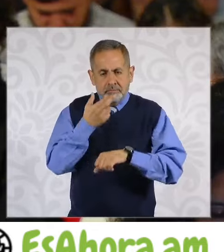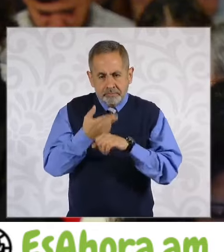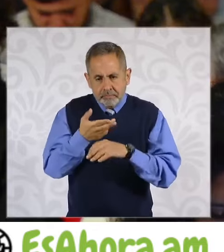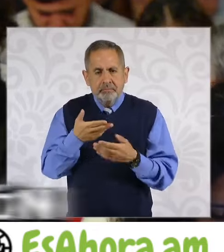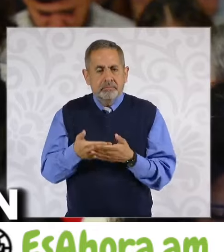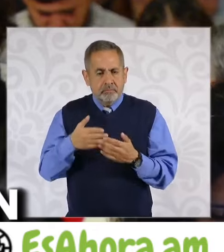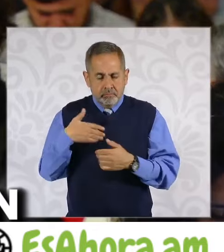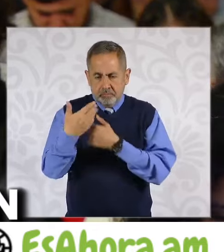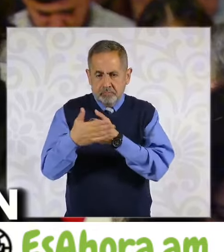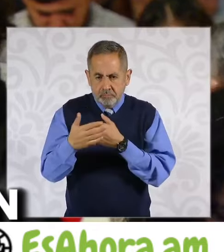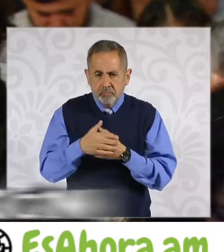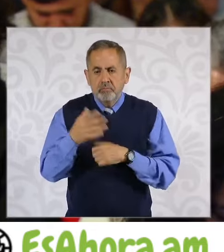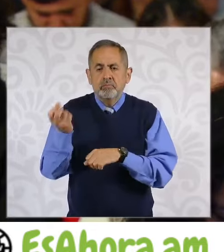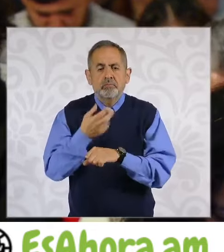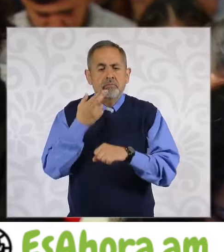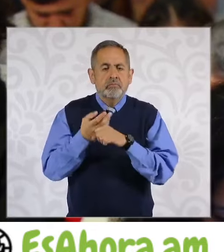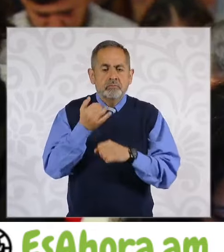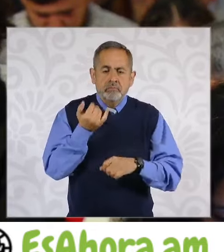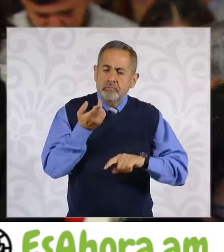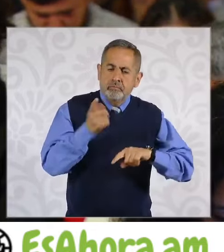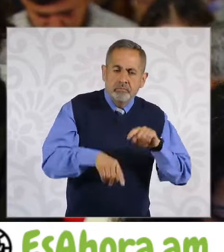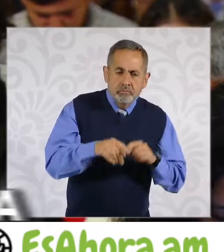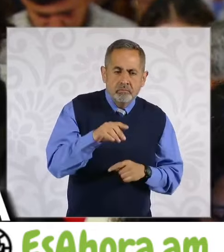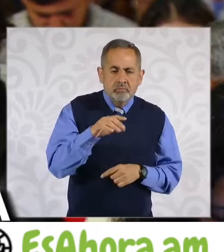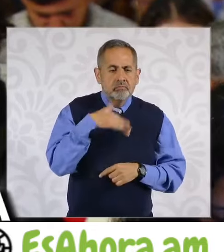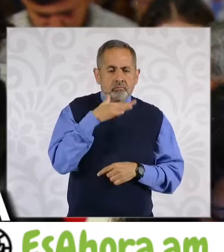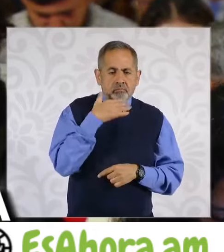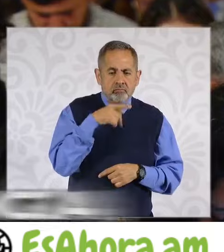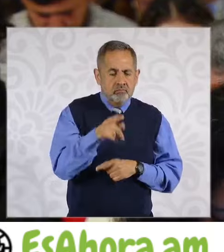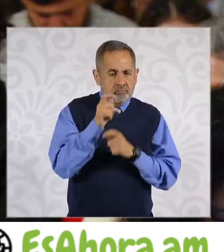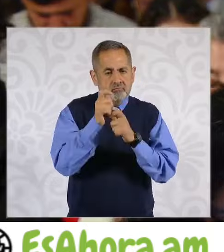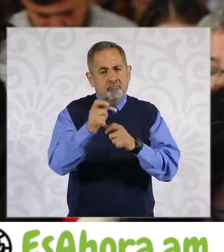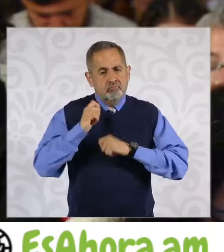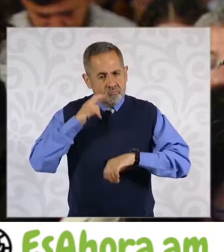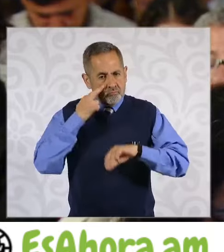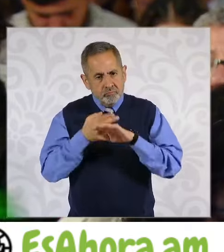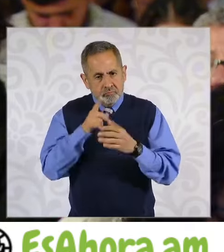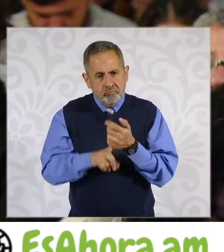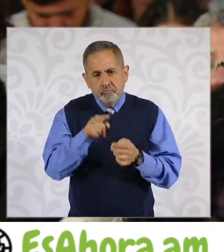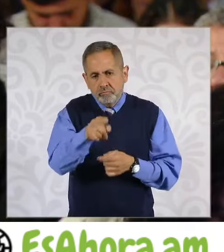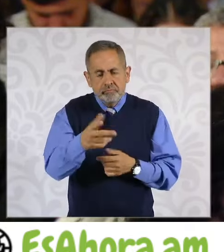que va a ser la secretaria de anticorrupción, pues es de su dependencia la que esa